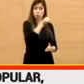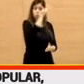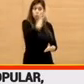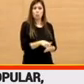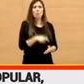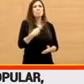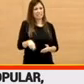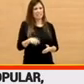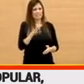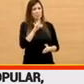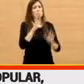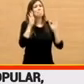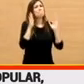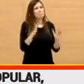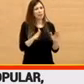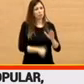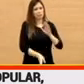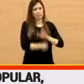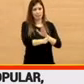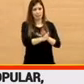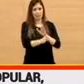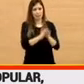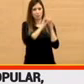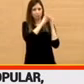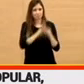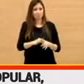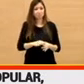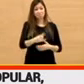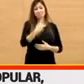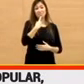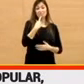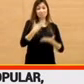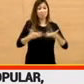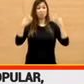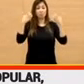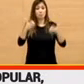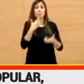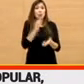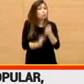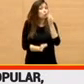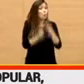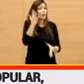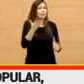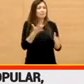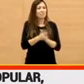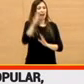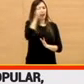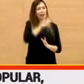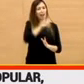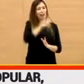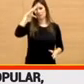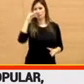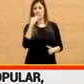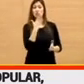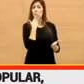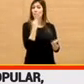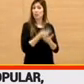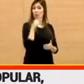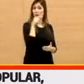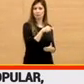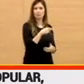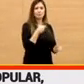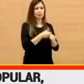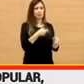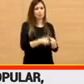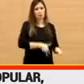siga aquel latinajo latino que decía que la fortuna sonría a los audaces. Y le pedimos a usted, secretario general del Partido Socialista,